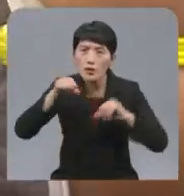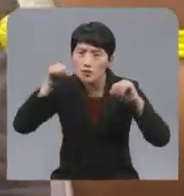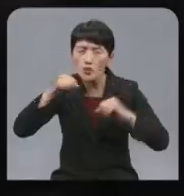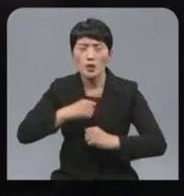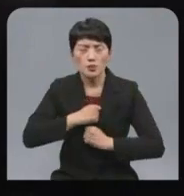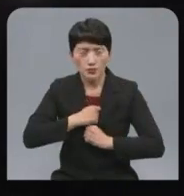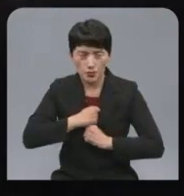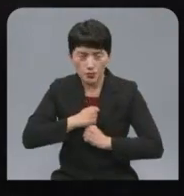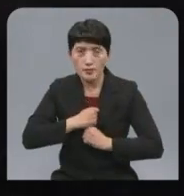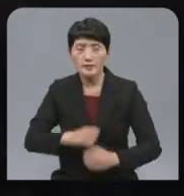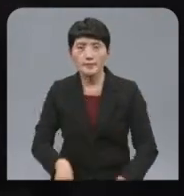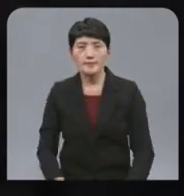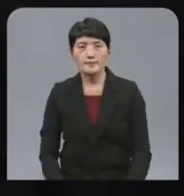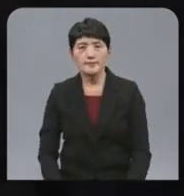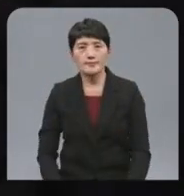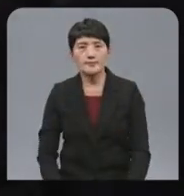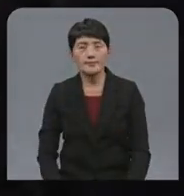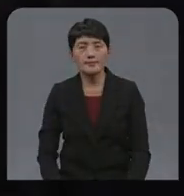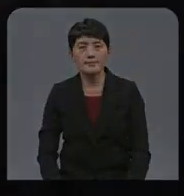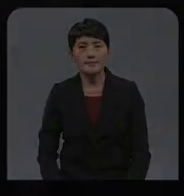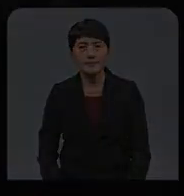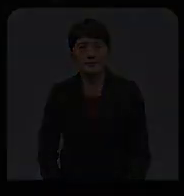al aire libre en la medida de lo posible